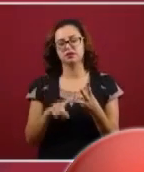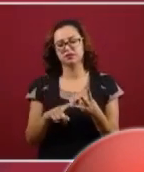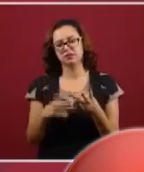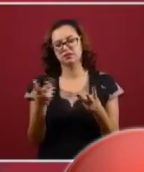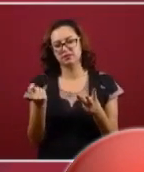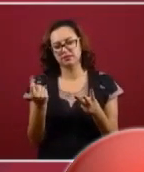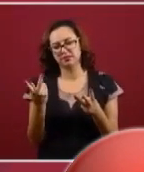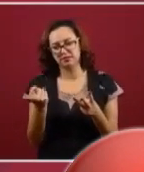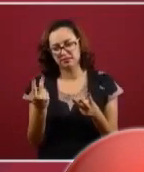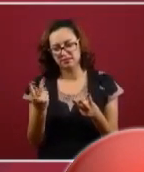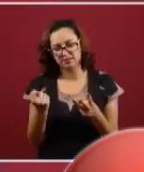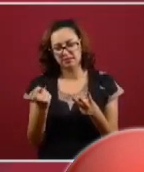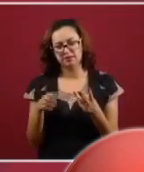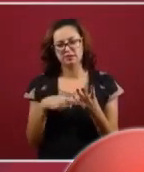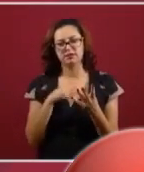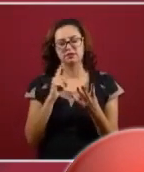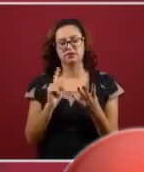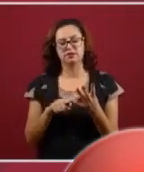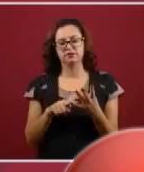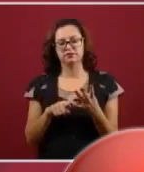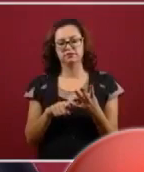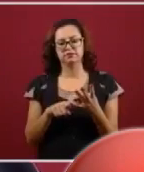canales de televisión